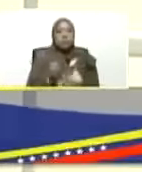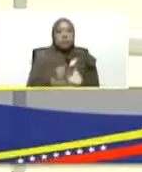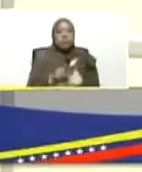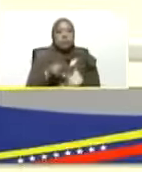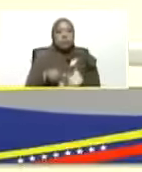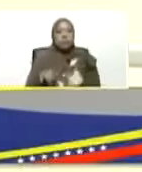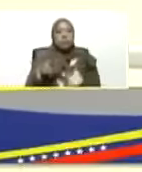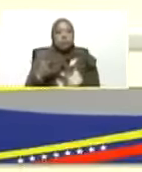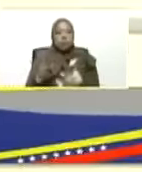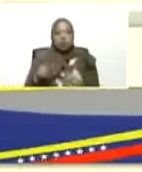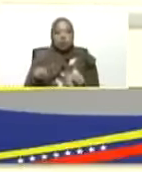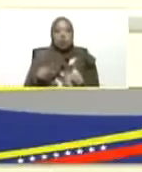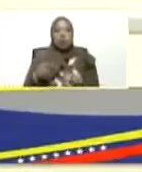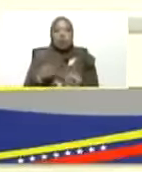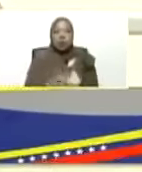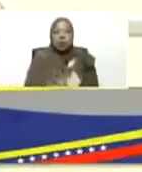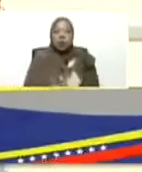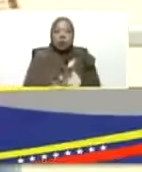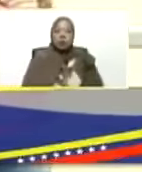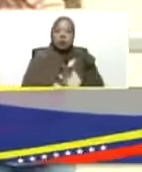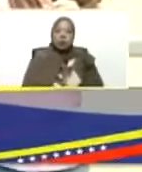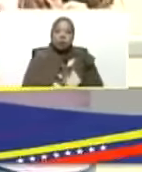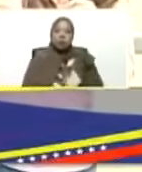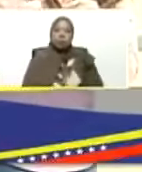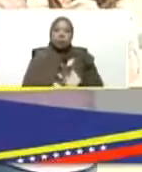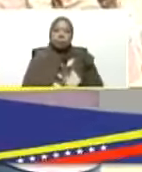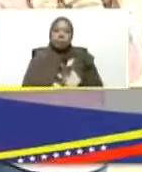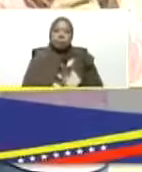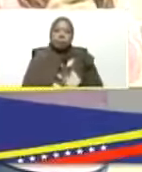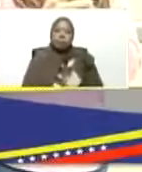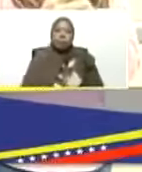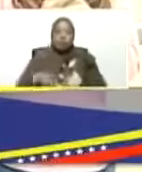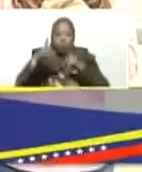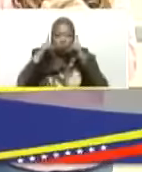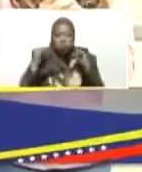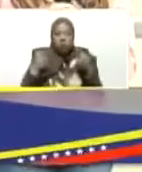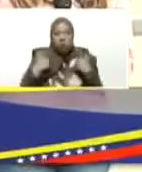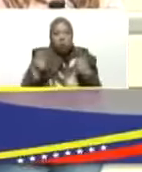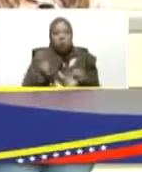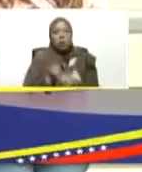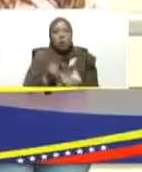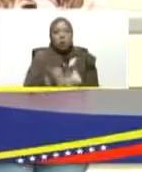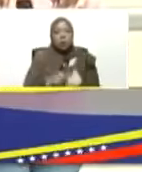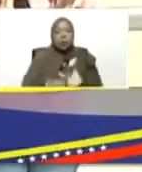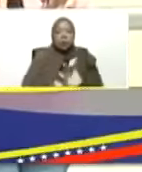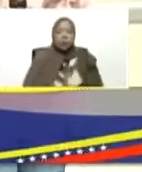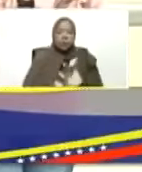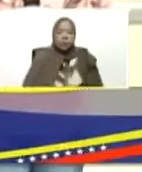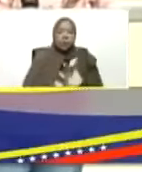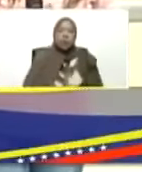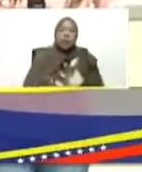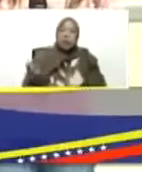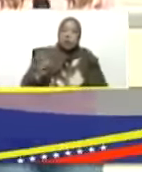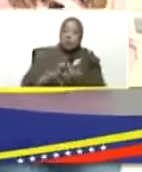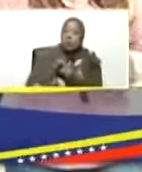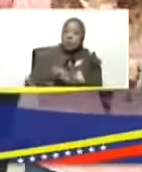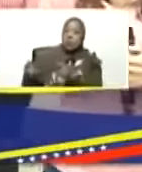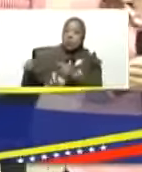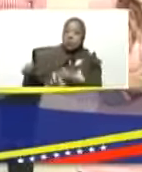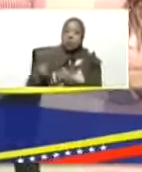usted, rompiendo el bloqueo. Aquí están los profesionales de salud. Rompiendo el bloqueo, venciendo el bloqueo,